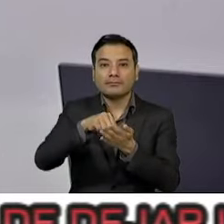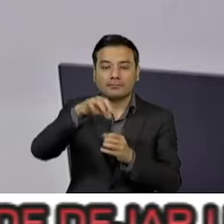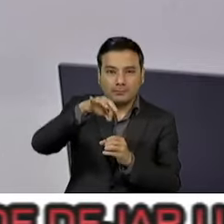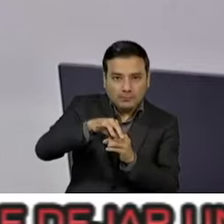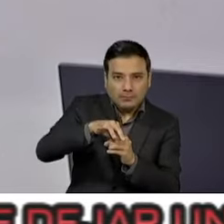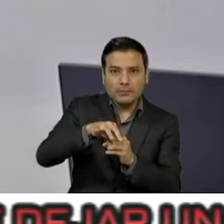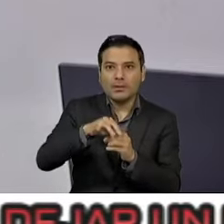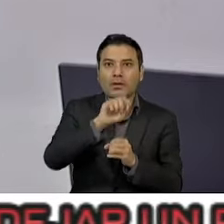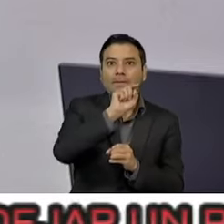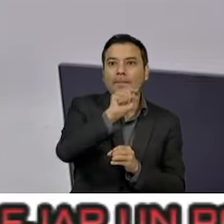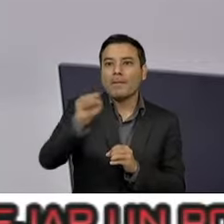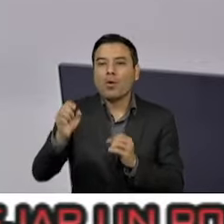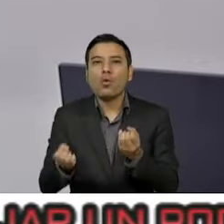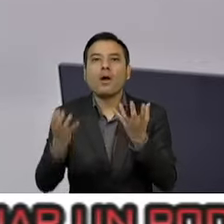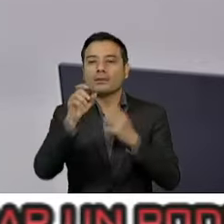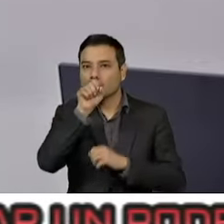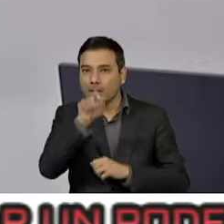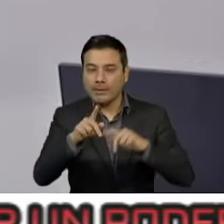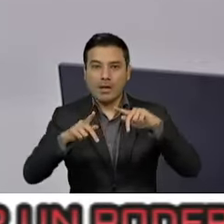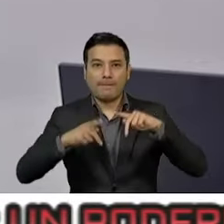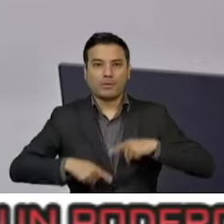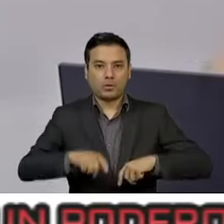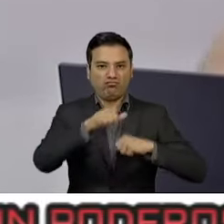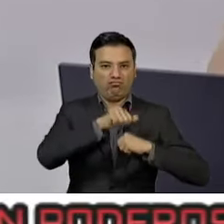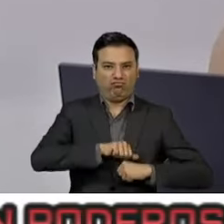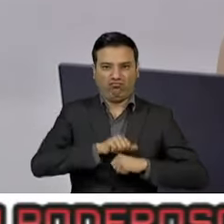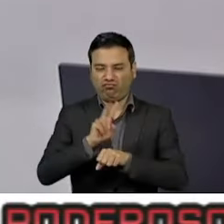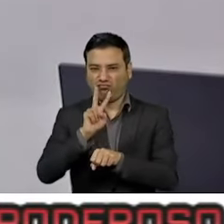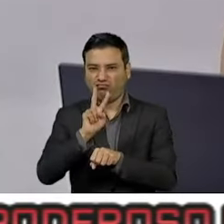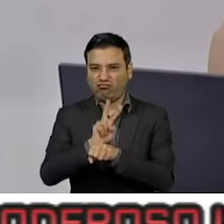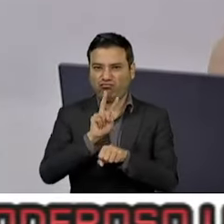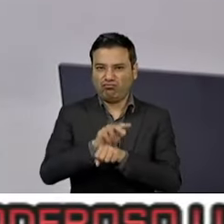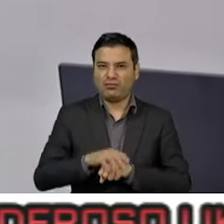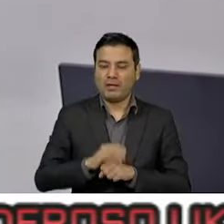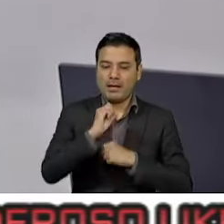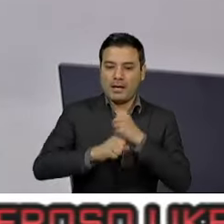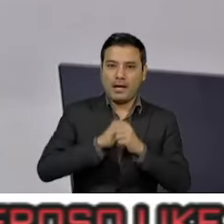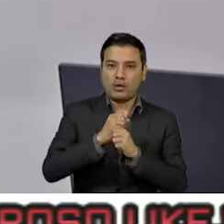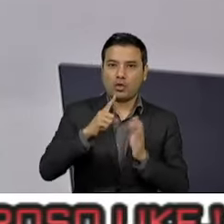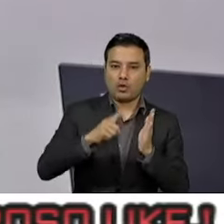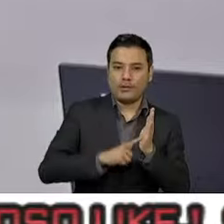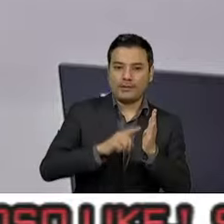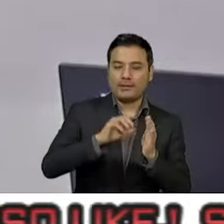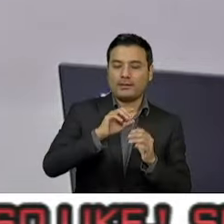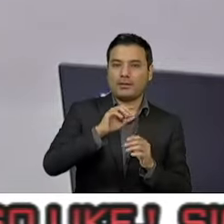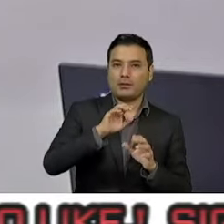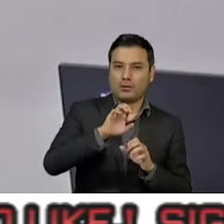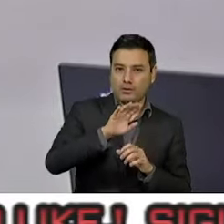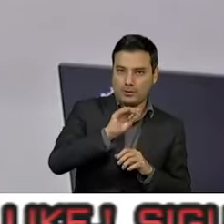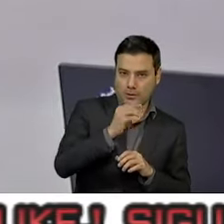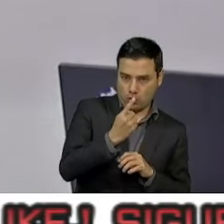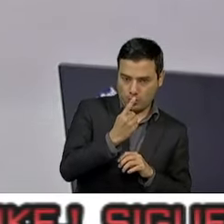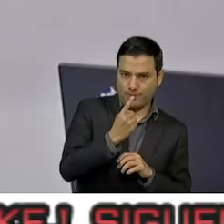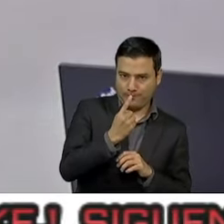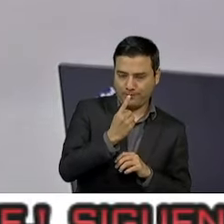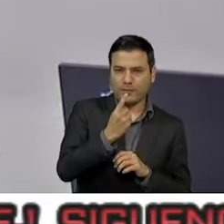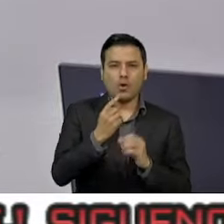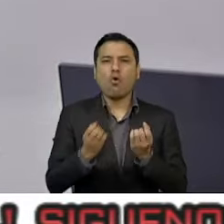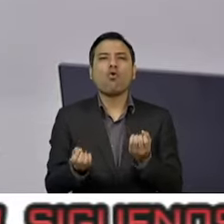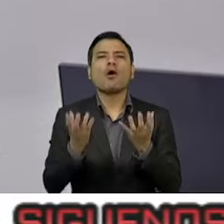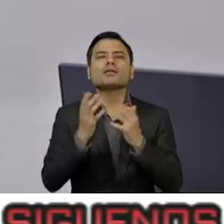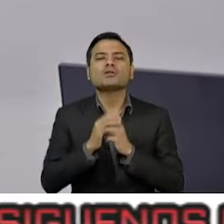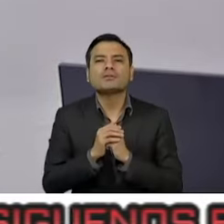mesas directivas que se han incluido en los años también 91, 15 y 24. En